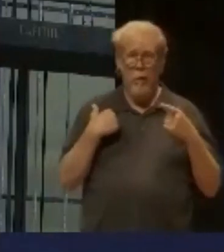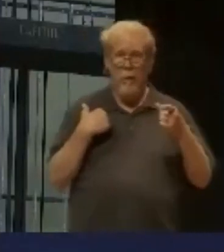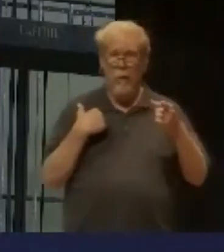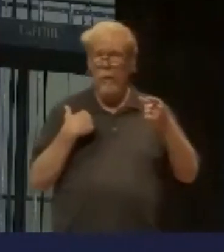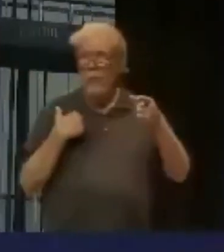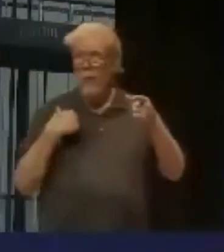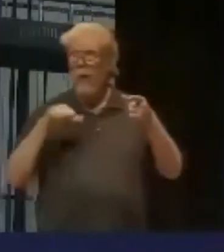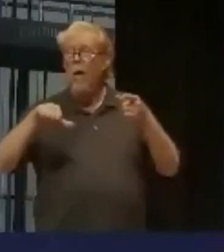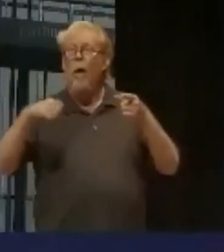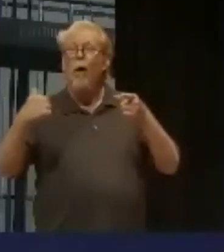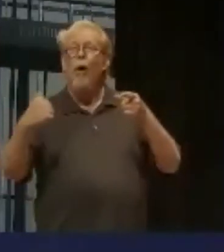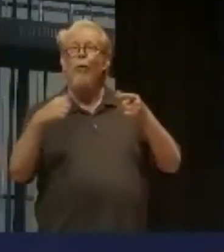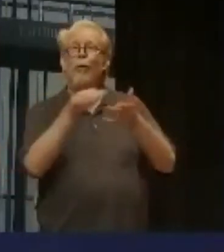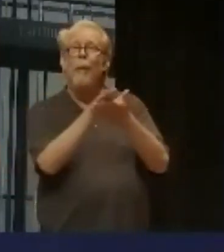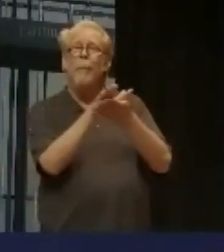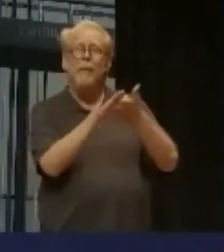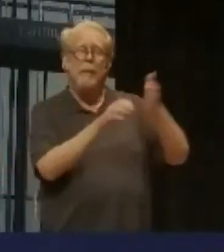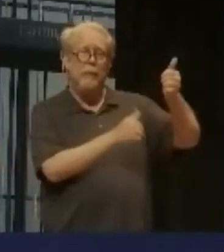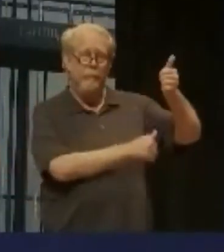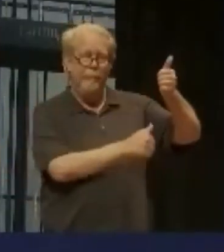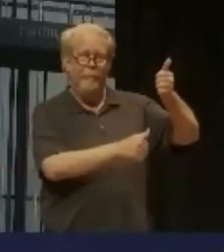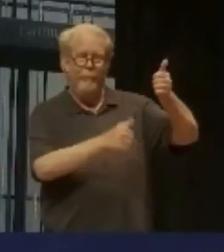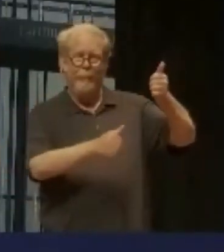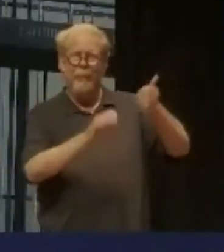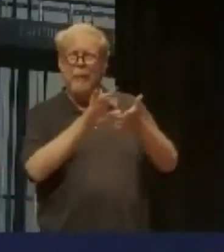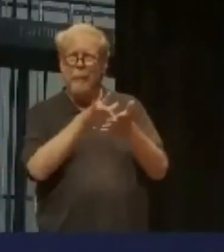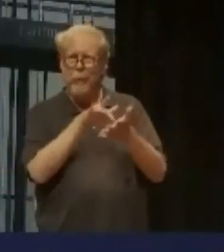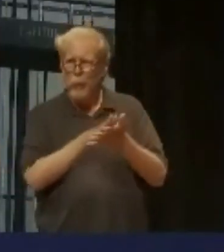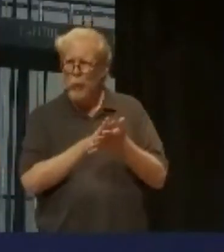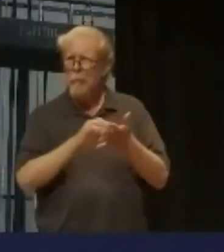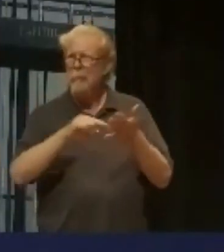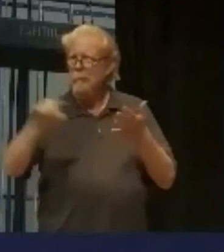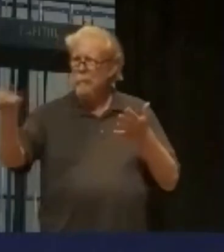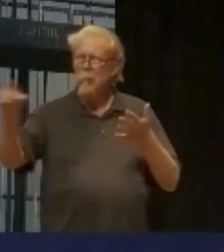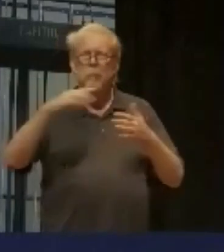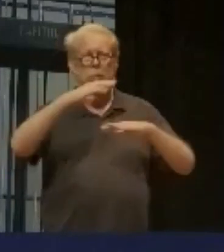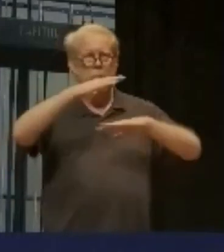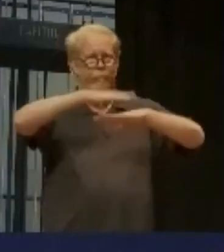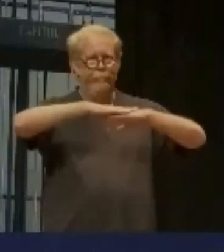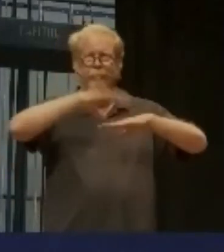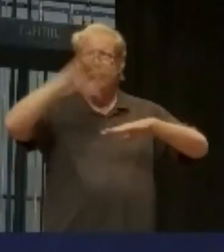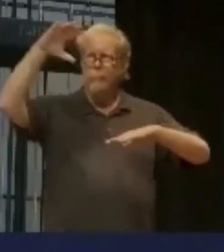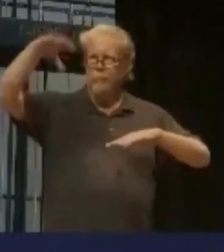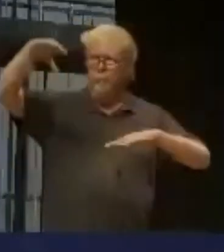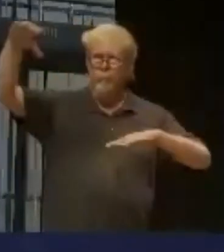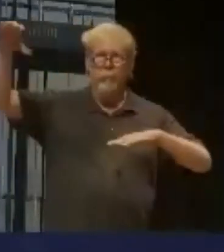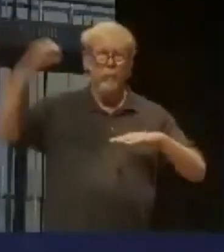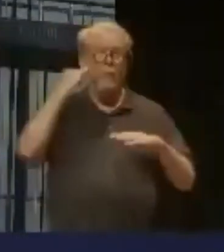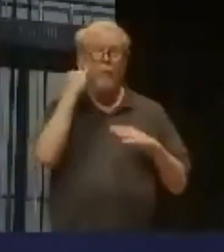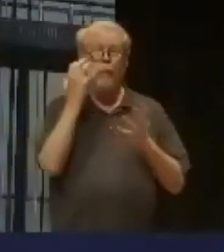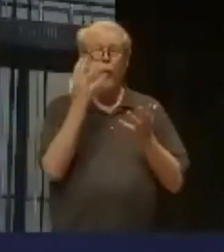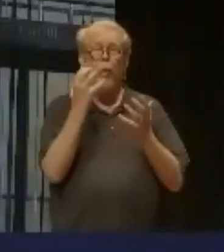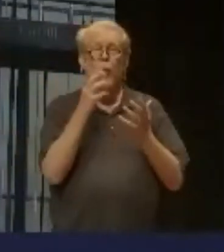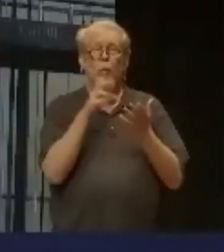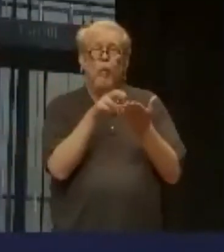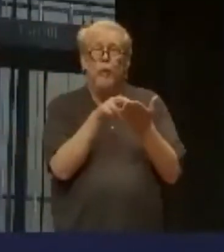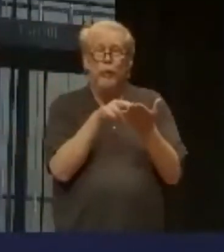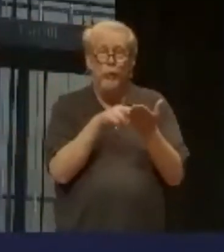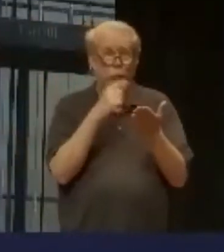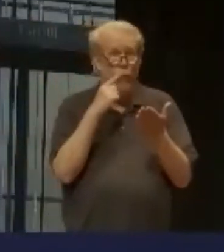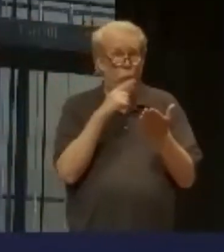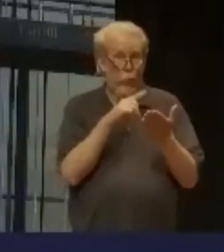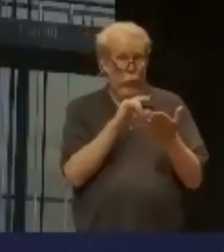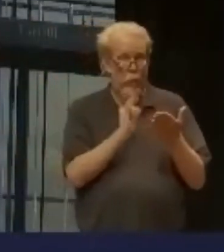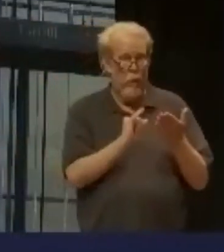los campus también de otras escuelas que vienen a terminar aquí en